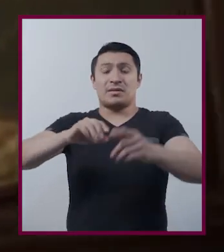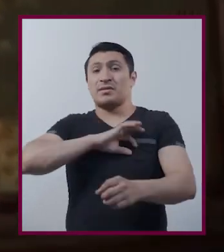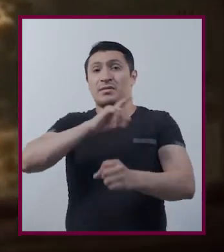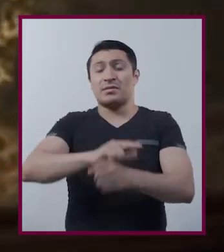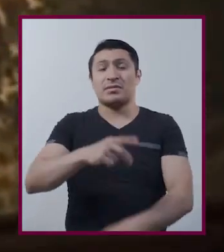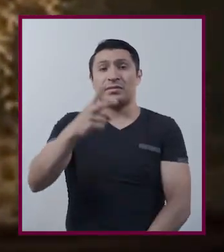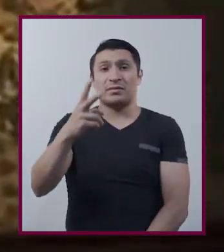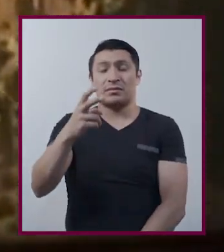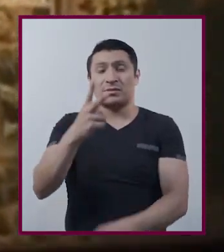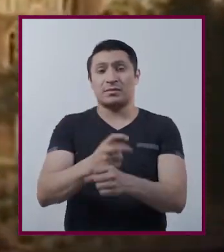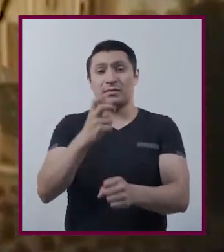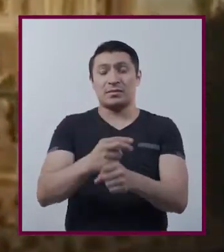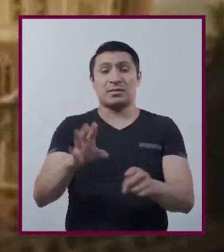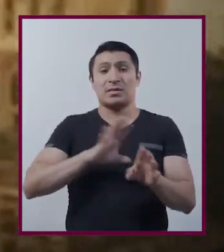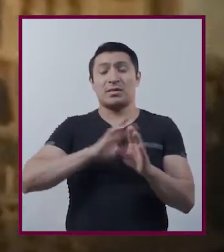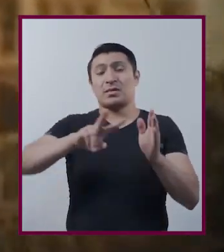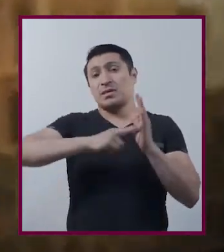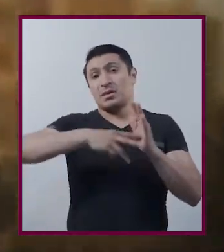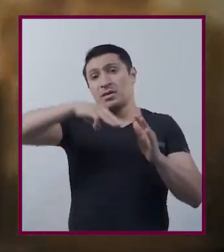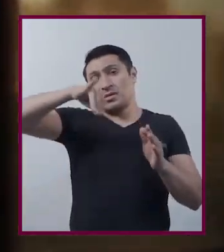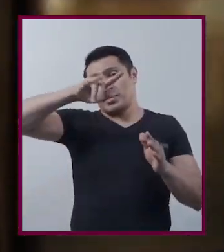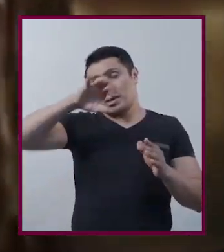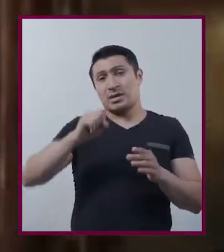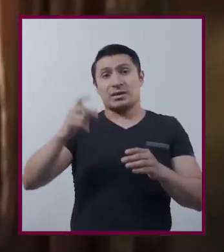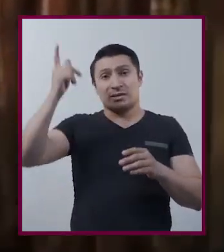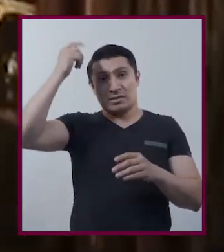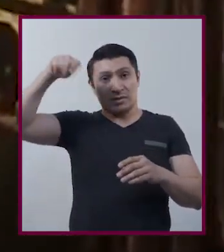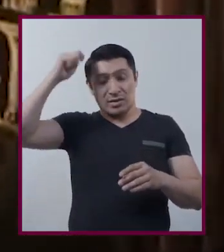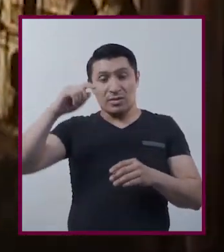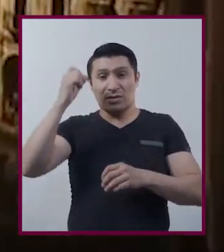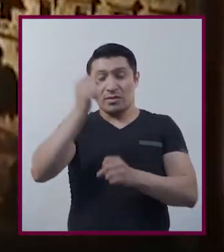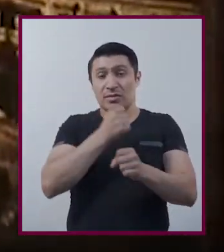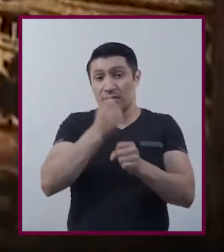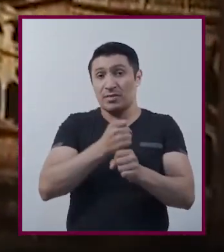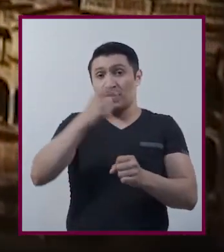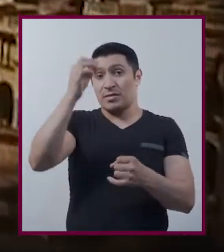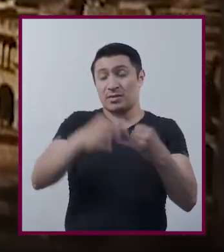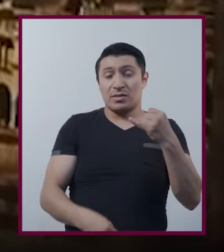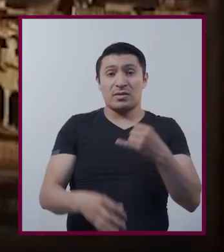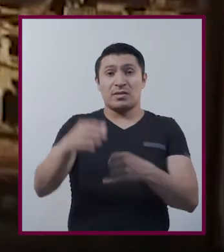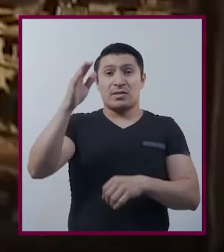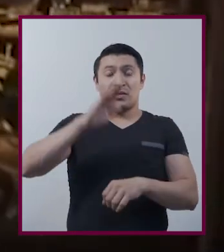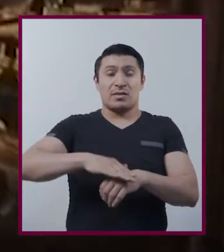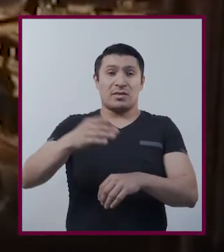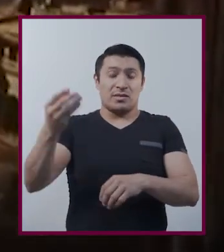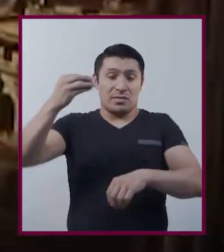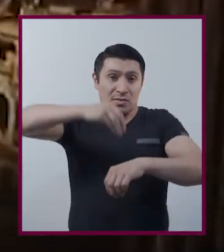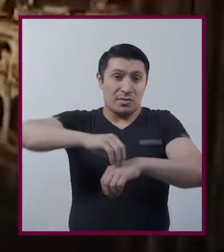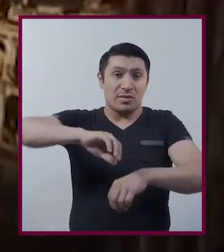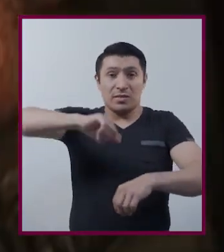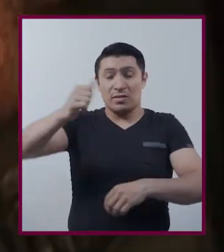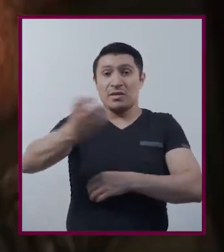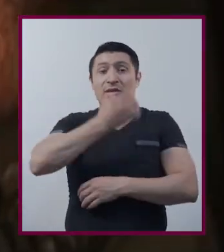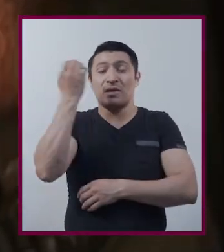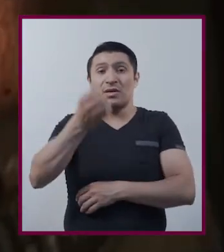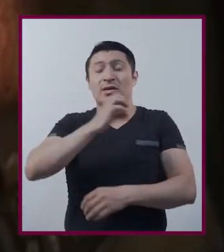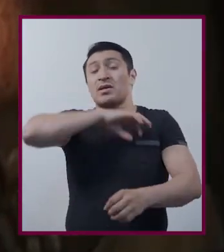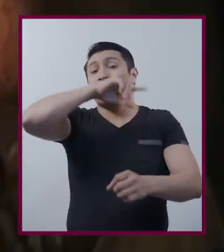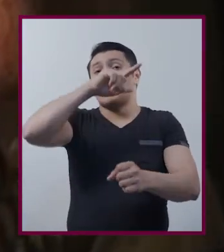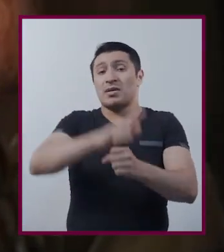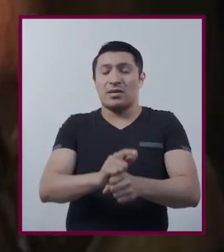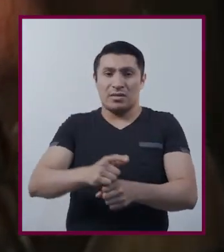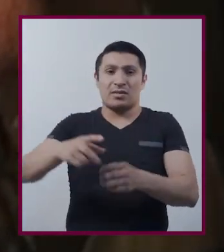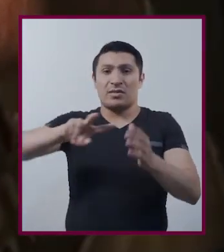armas especiales. En la segunda, los ingenieros de minas teórico-prácticos. En la última, y en tanto se establecieran